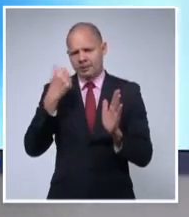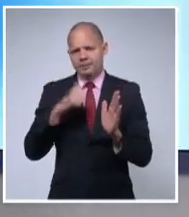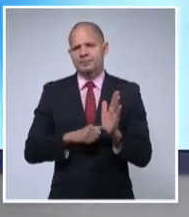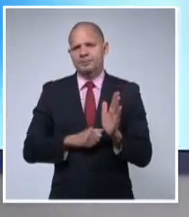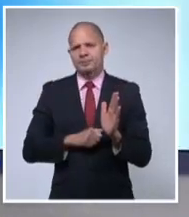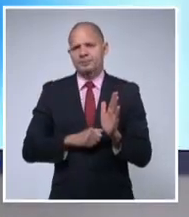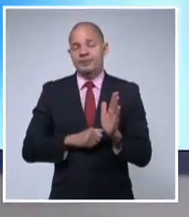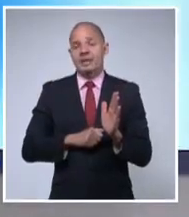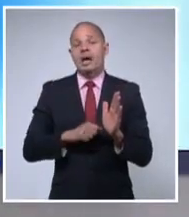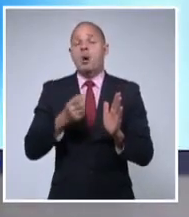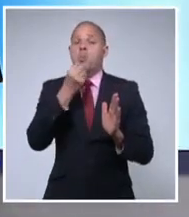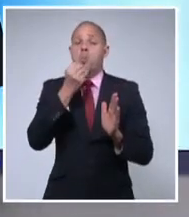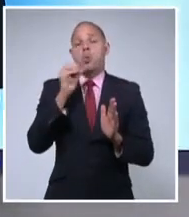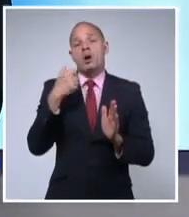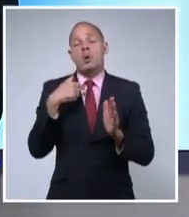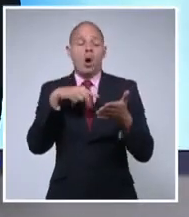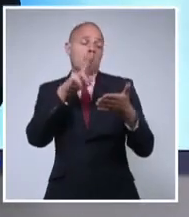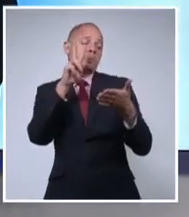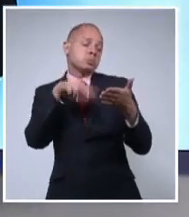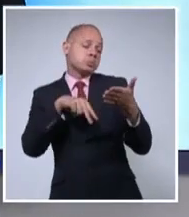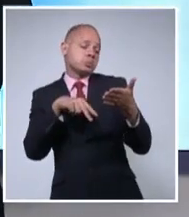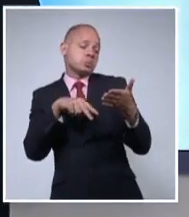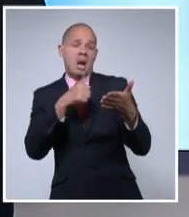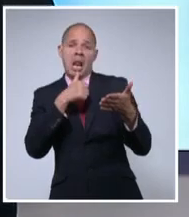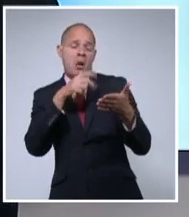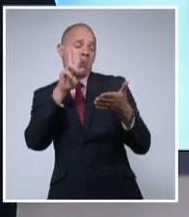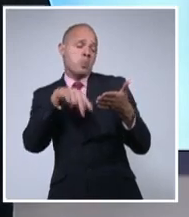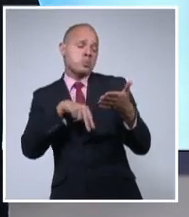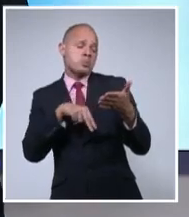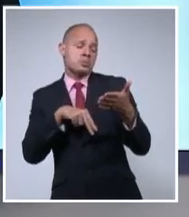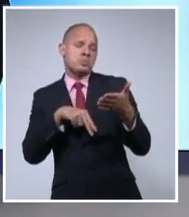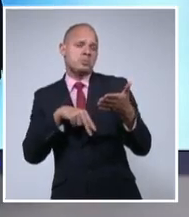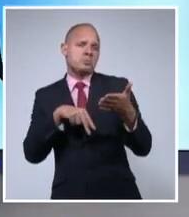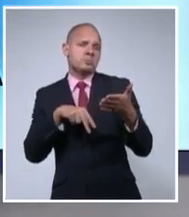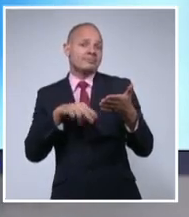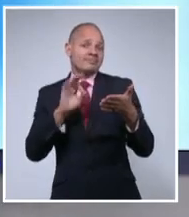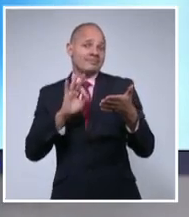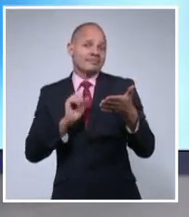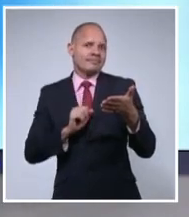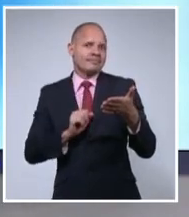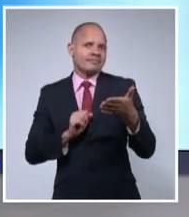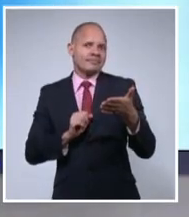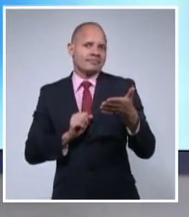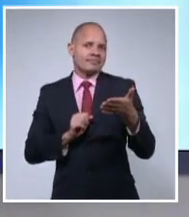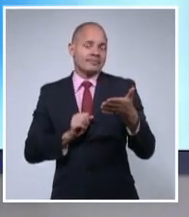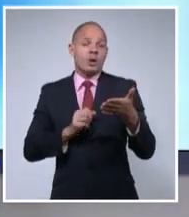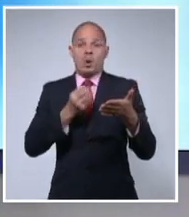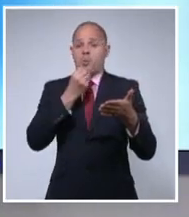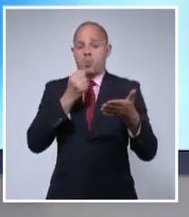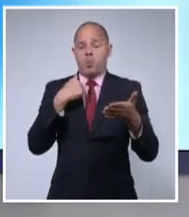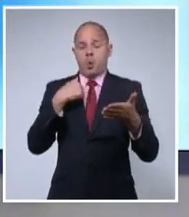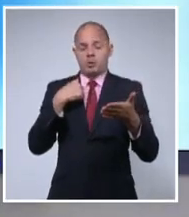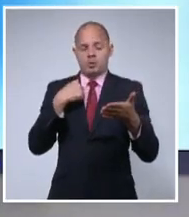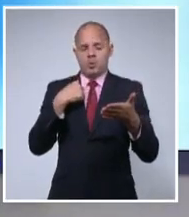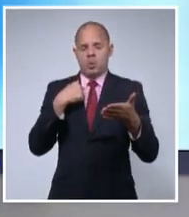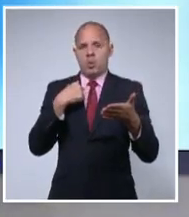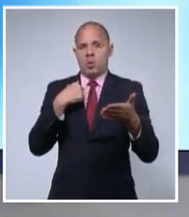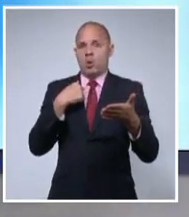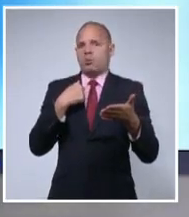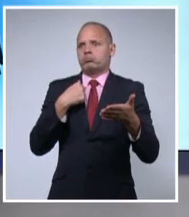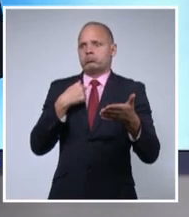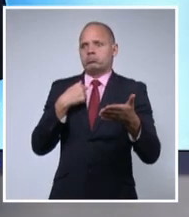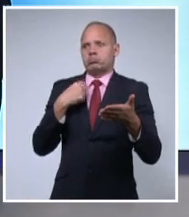sin profundizar en la resolución, aquí que ellos publican casi textualmente y con este titular, es muy probable que